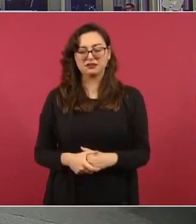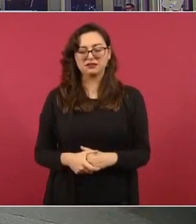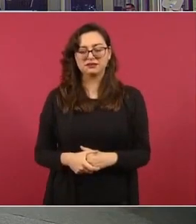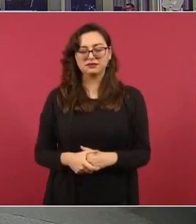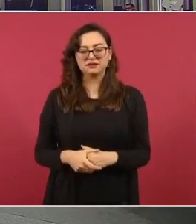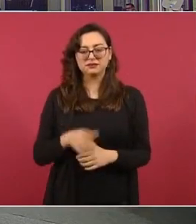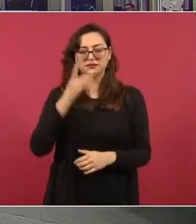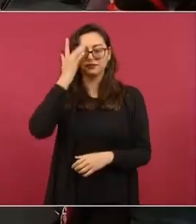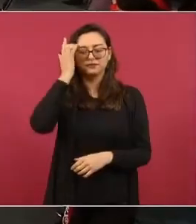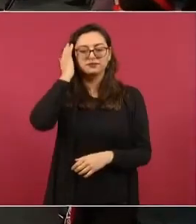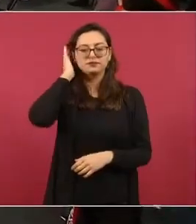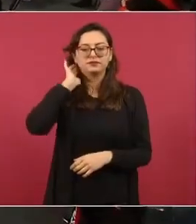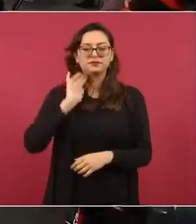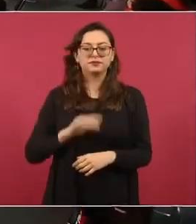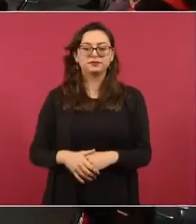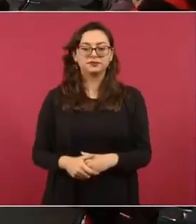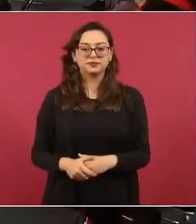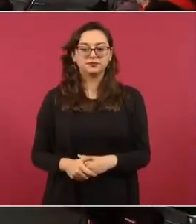aquí